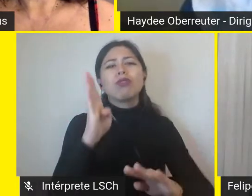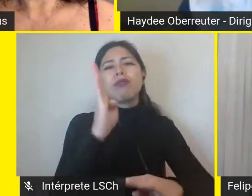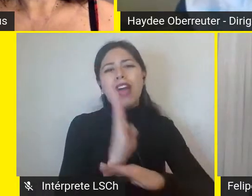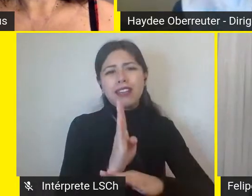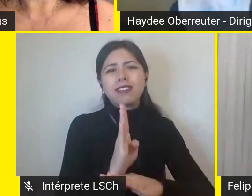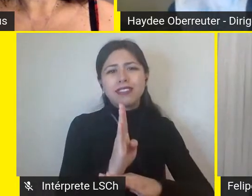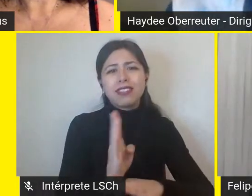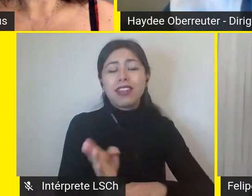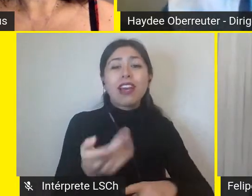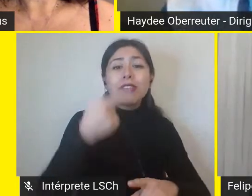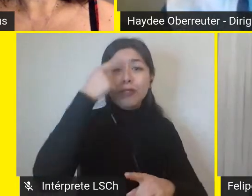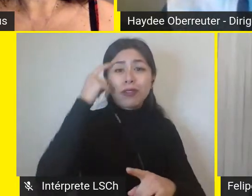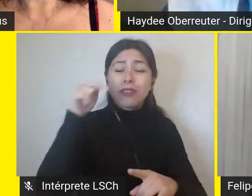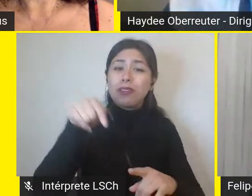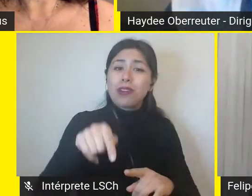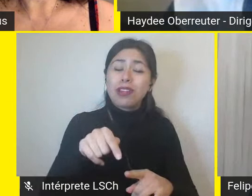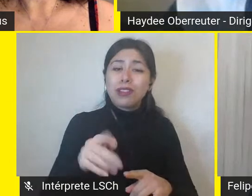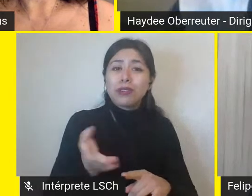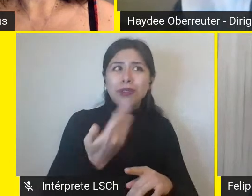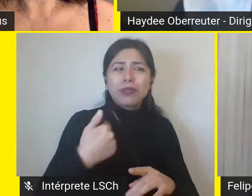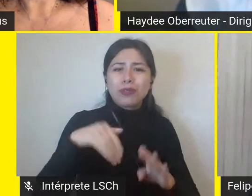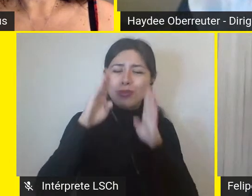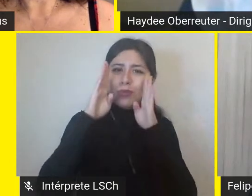eso nos vemos muy reflejados.